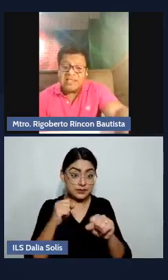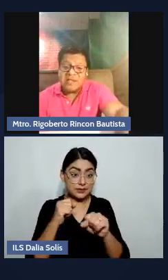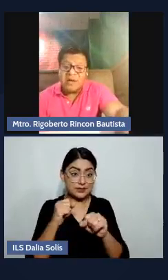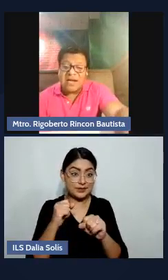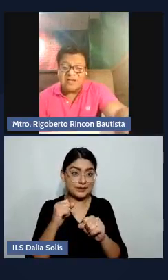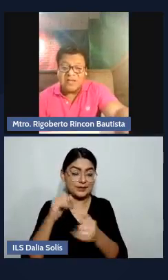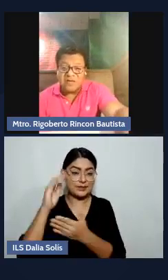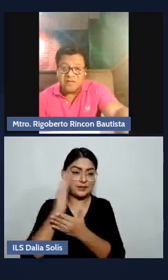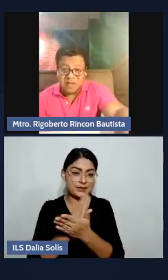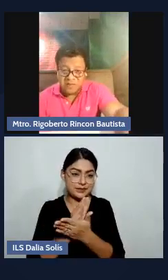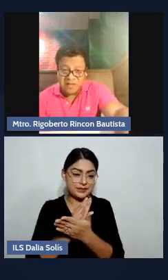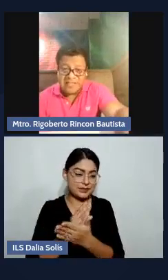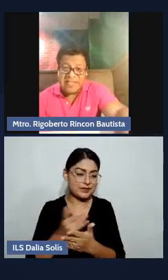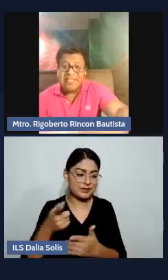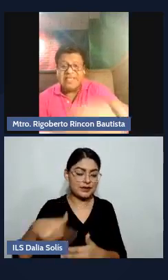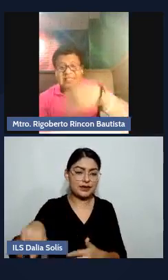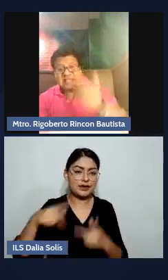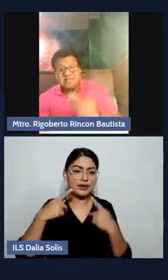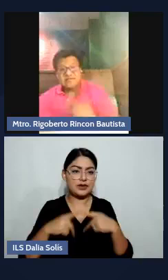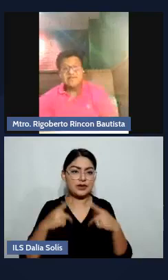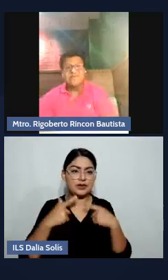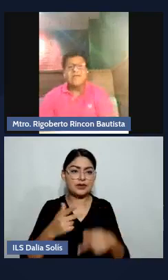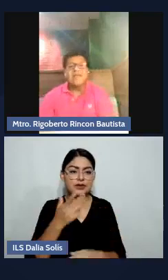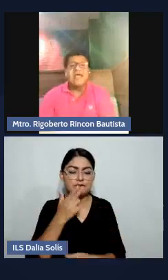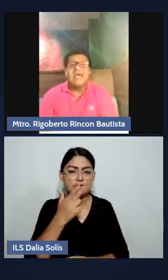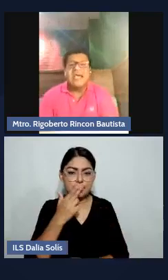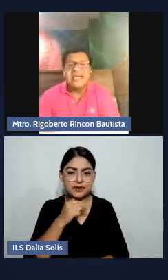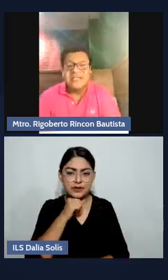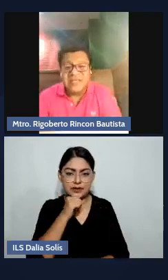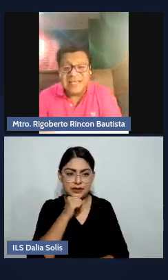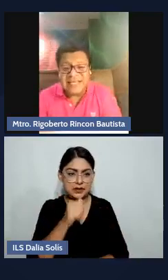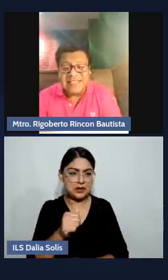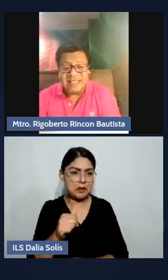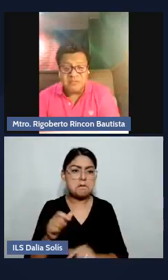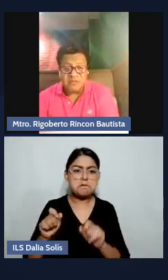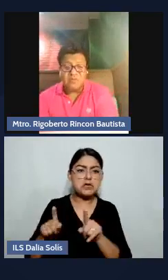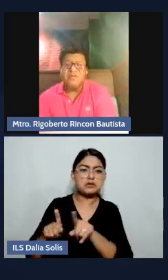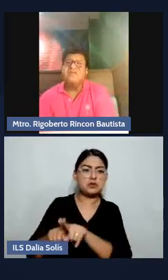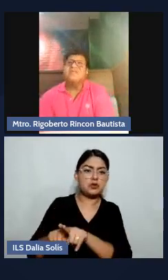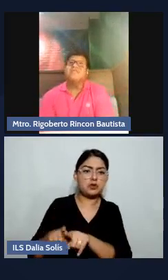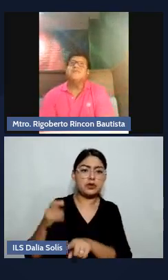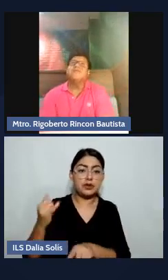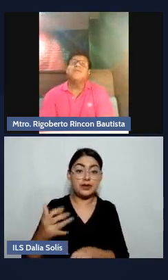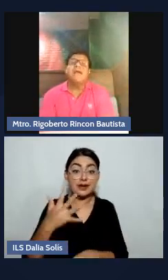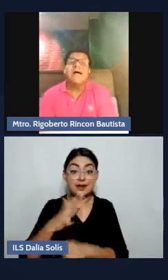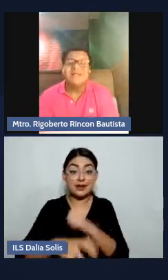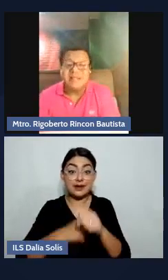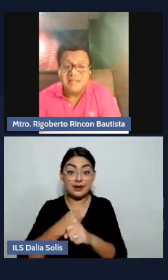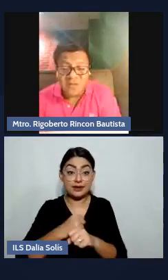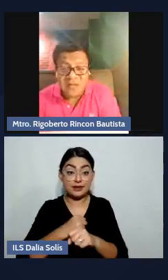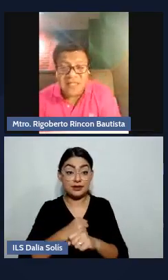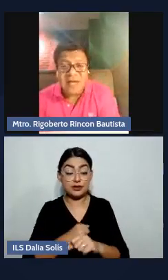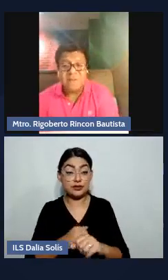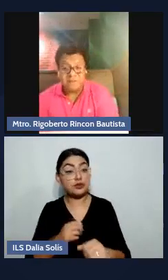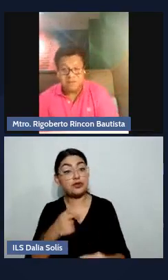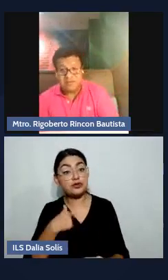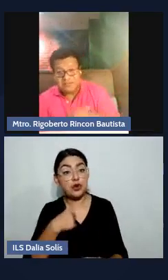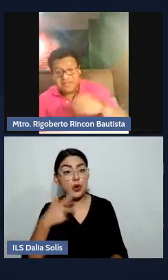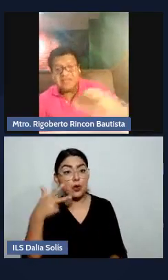no fumadores, y 10 años sin fumar, el riesgo de cáncer de pulmón disminuye hasta el